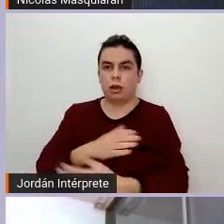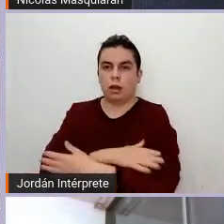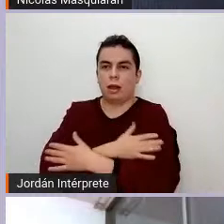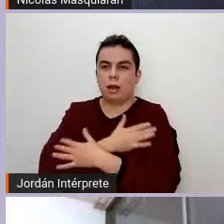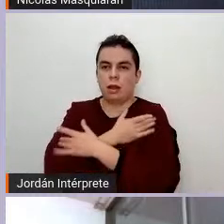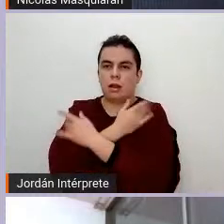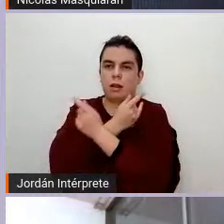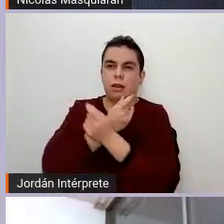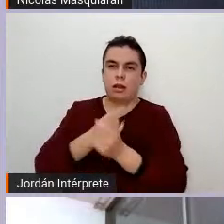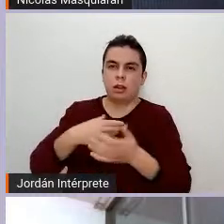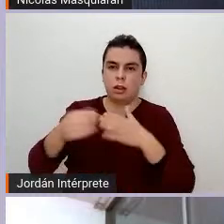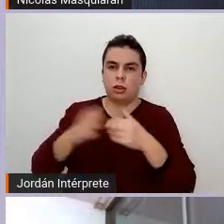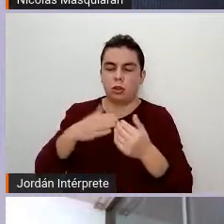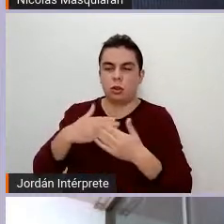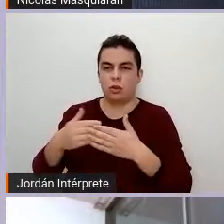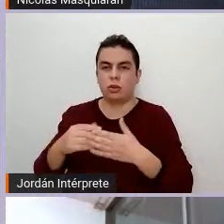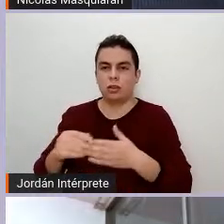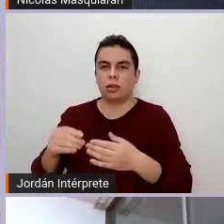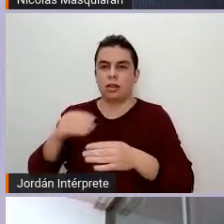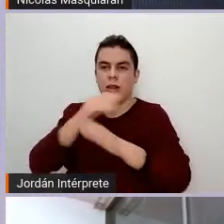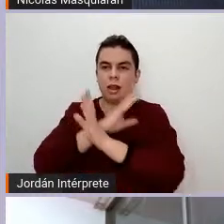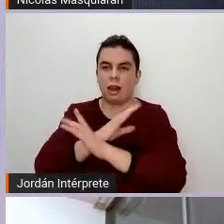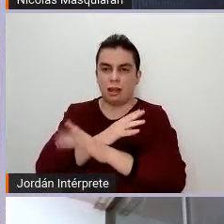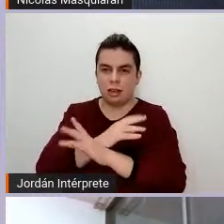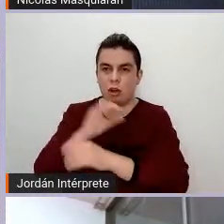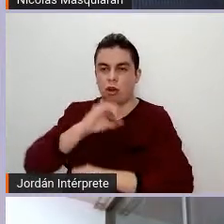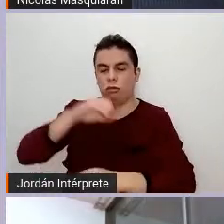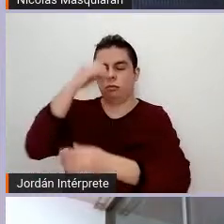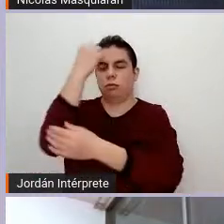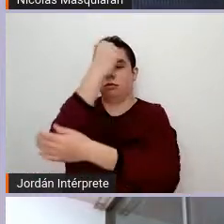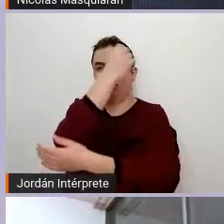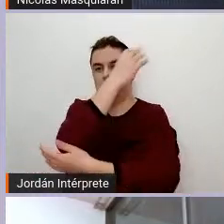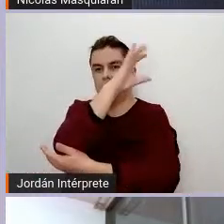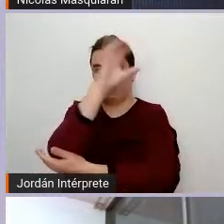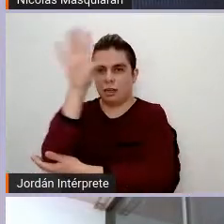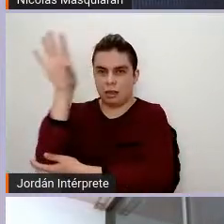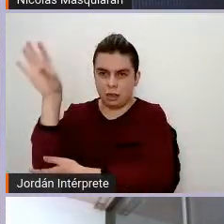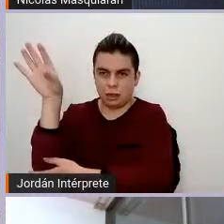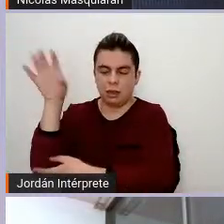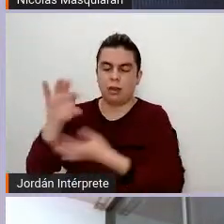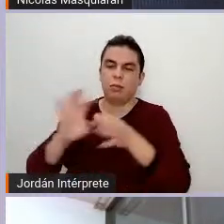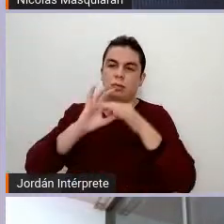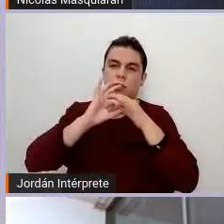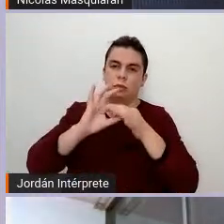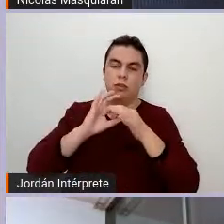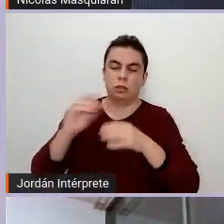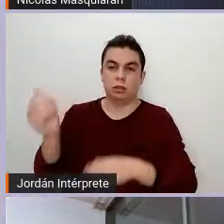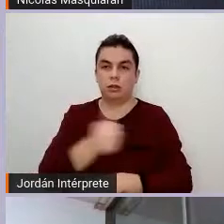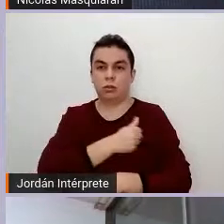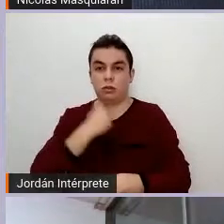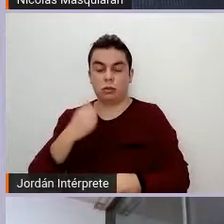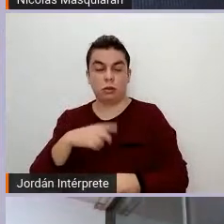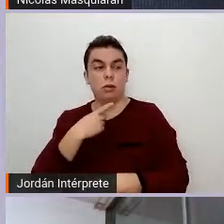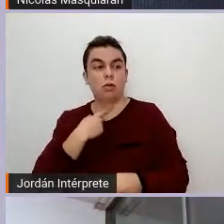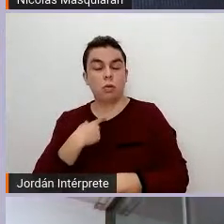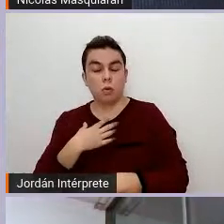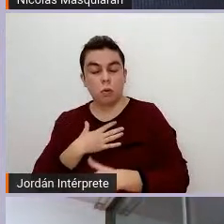interior desde La Serena. Muchas gracias. Estamos todos como impresionados con lo que hemos